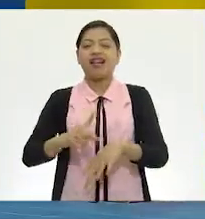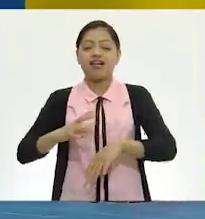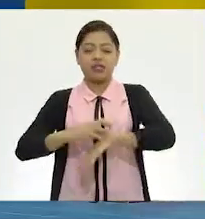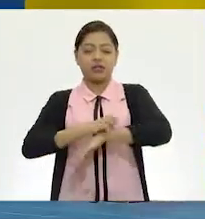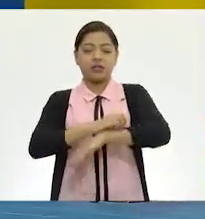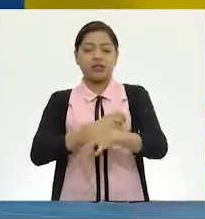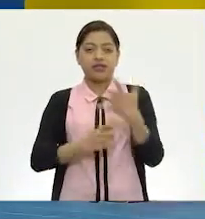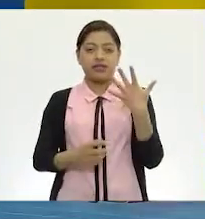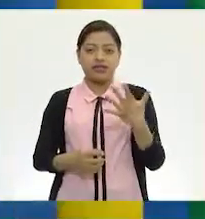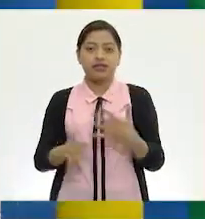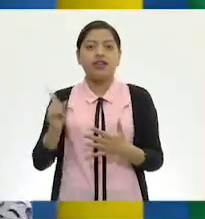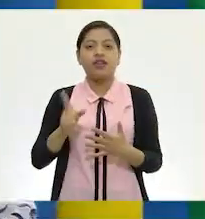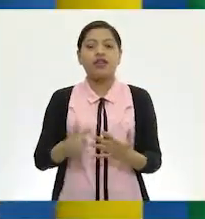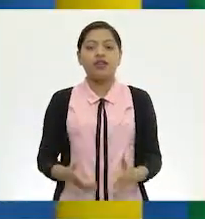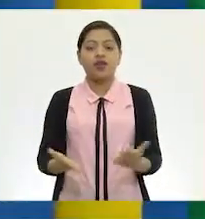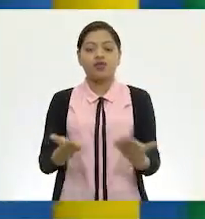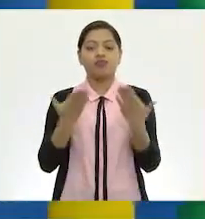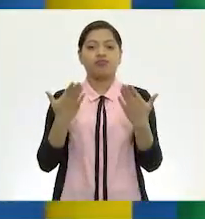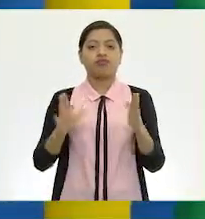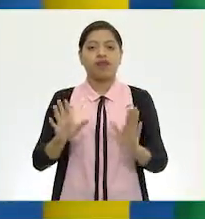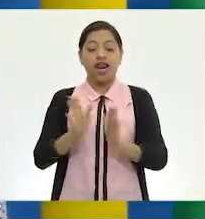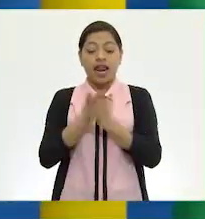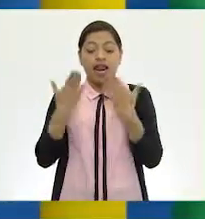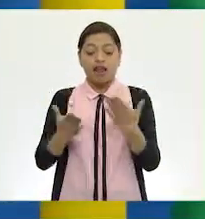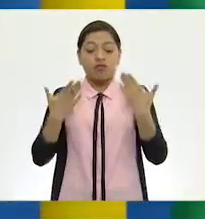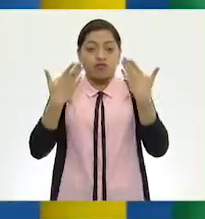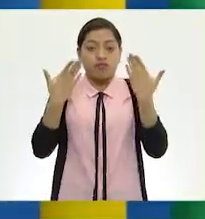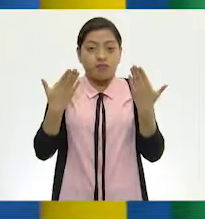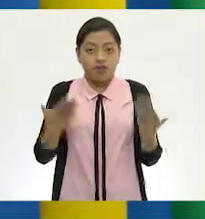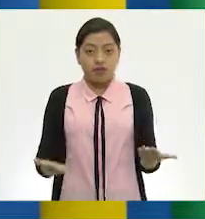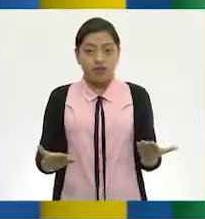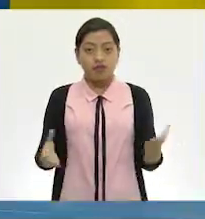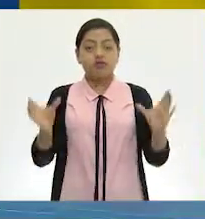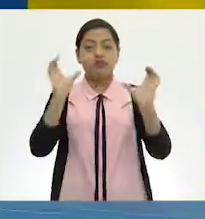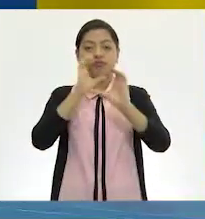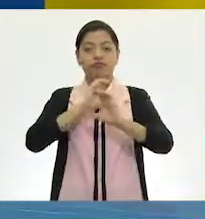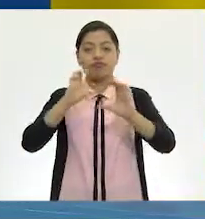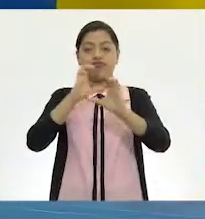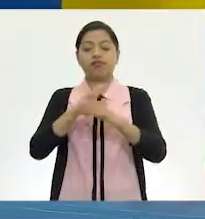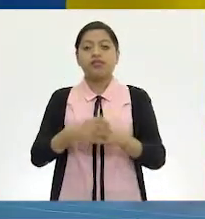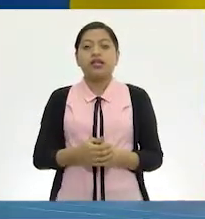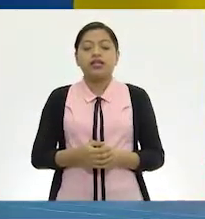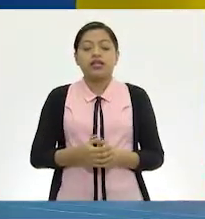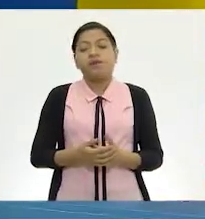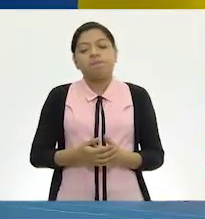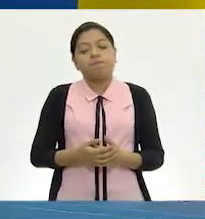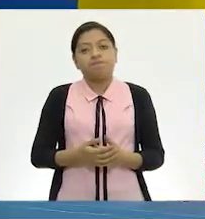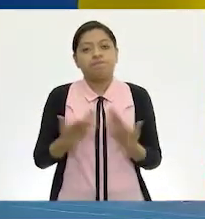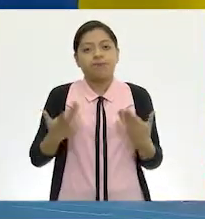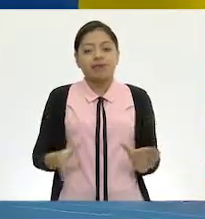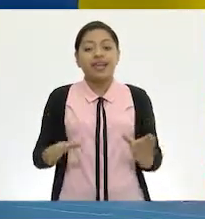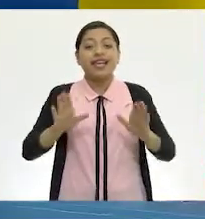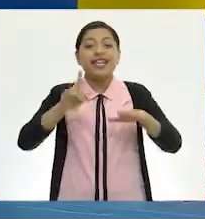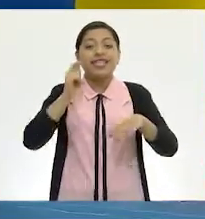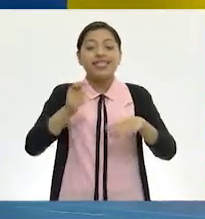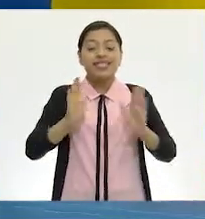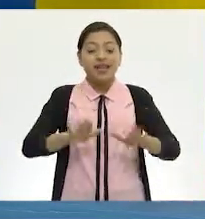Era mi atril. Perdí. No, pero seguramente en casa lo hicieron mejor que yo. Hicieron movimientos y sonidos más